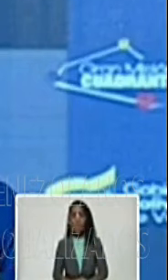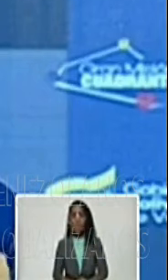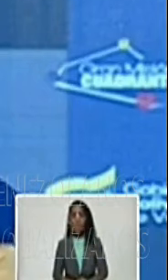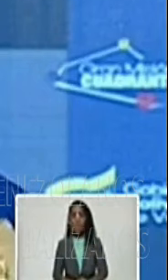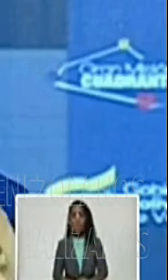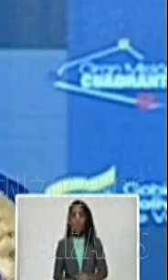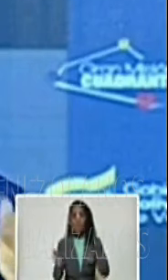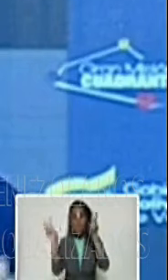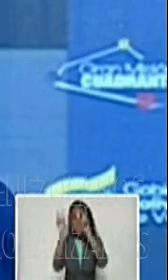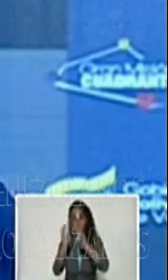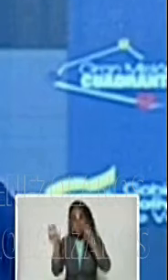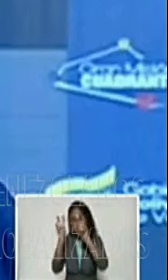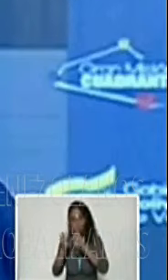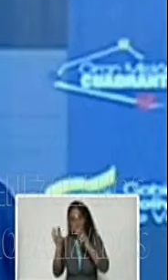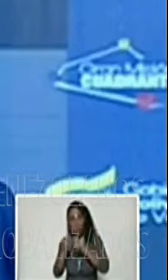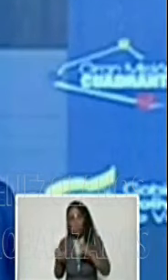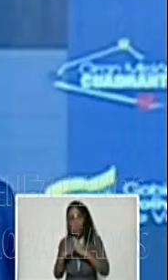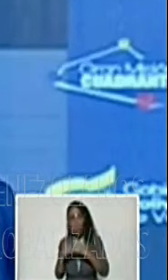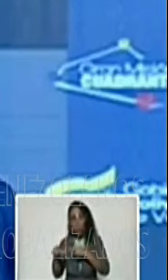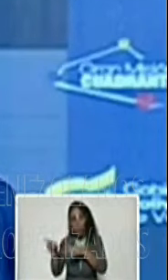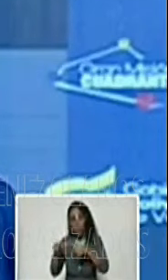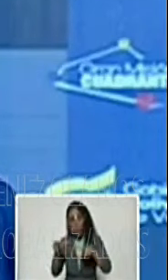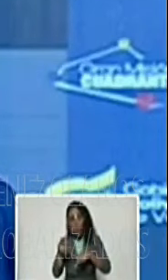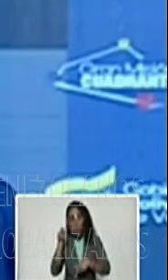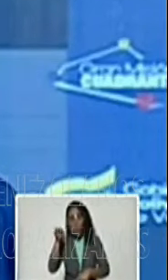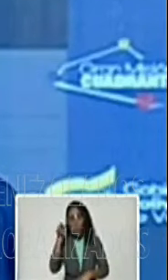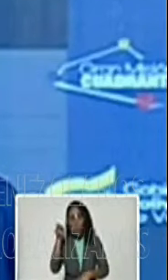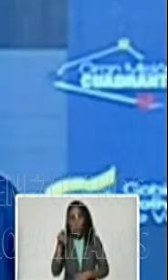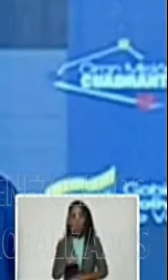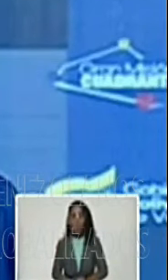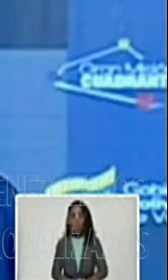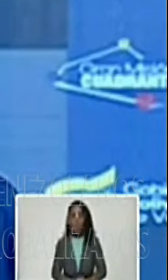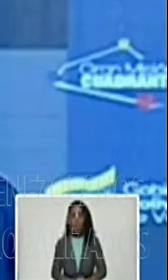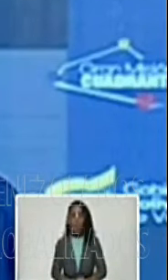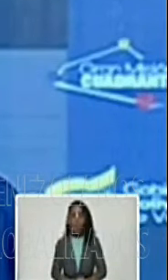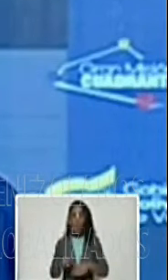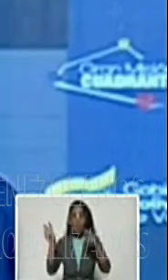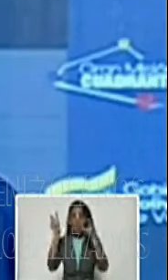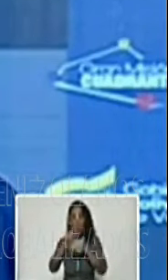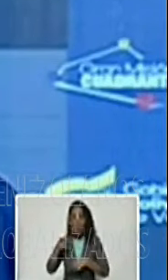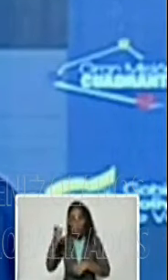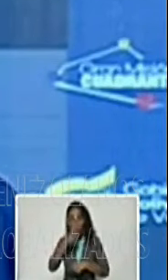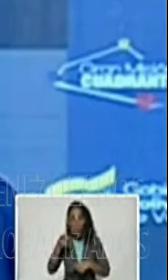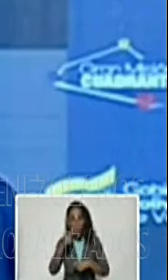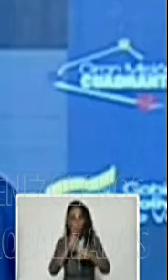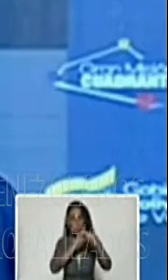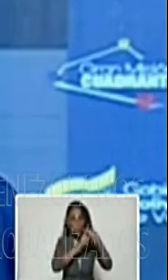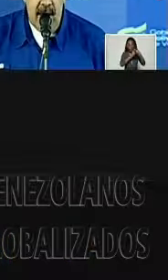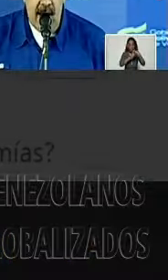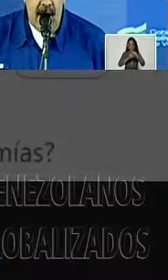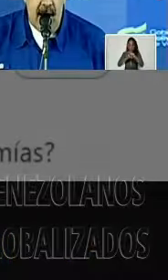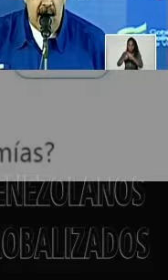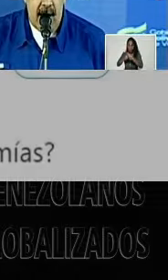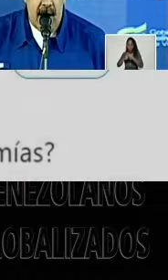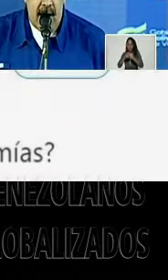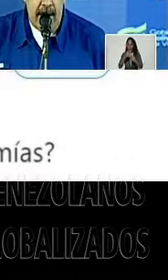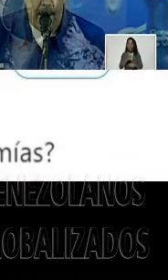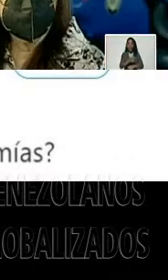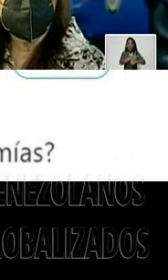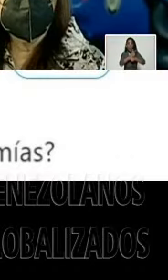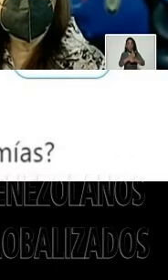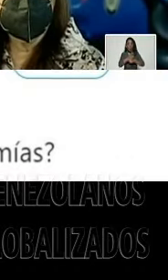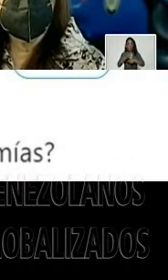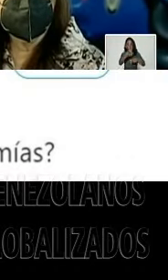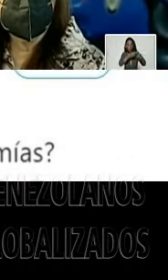las investigaciones en todos esos sitios, que se busquen las caletas de armas y de balas,